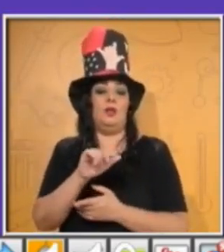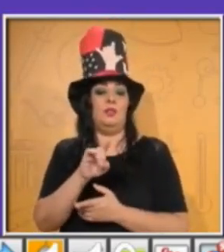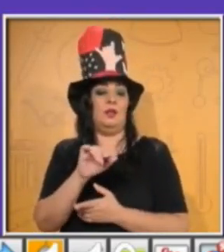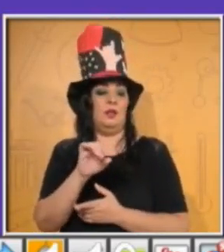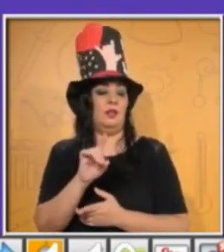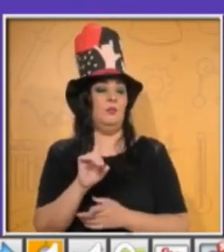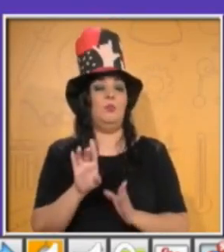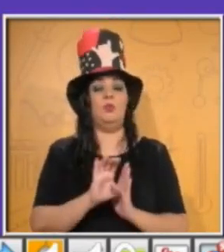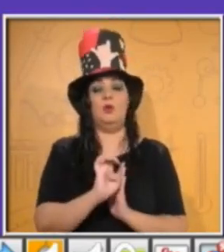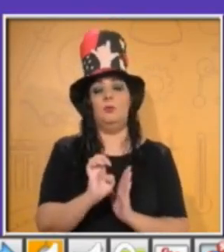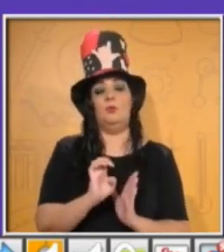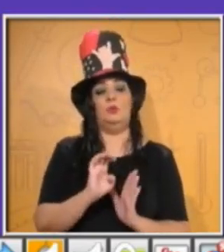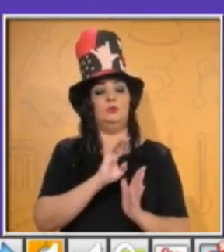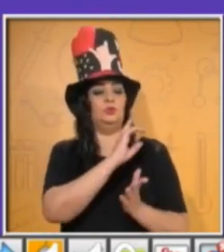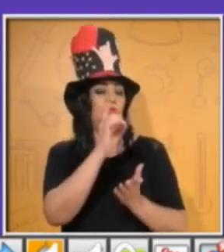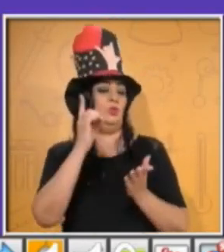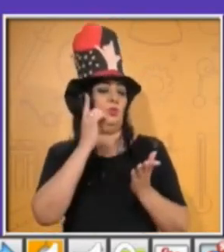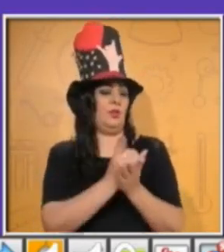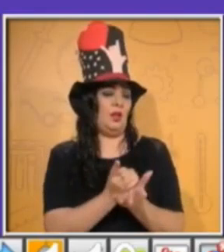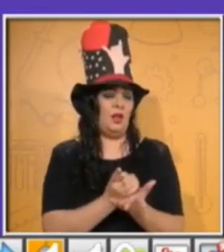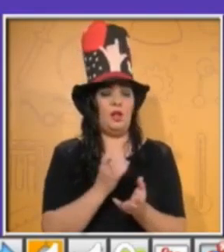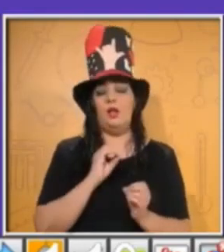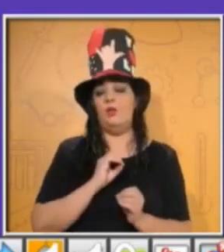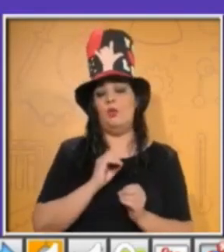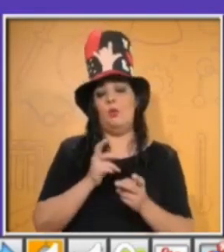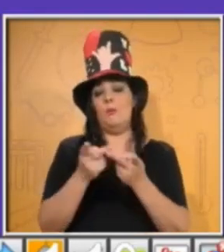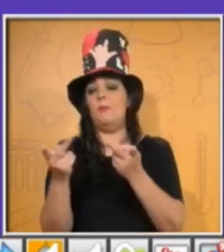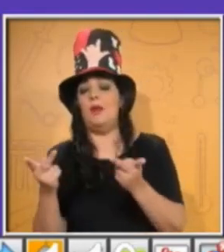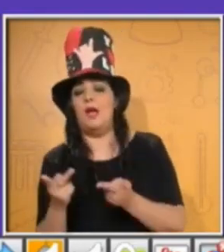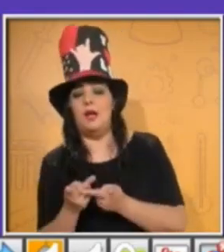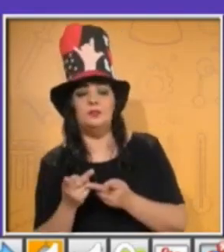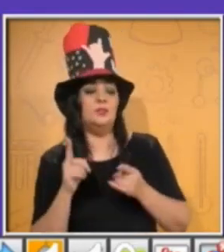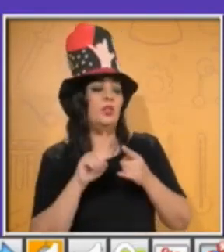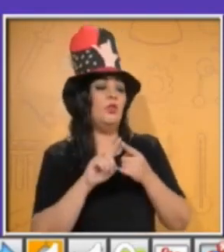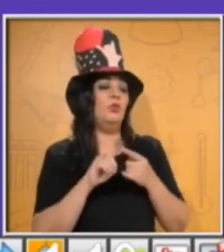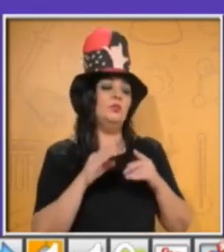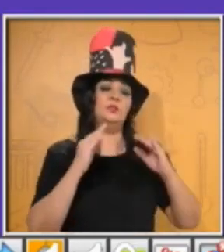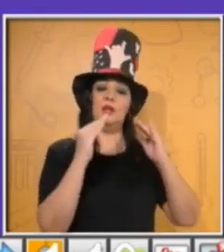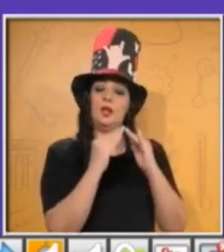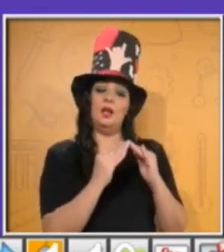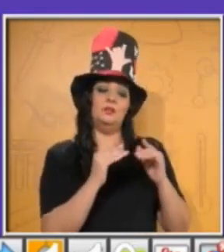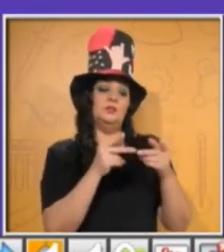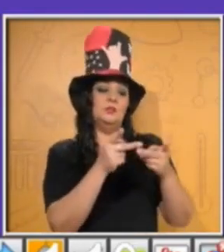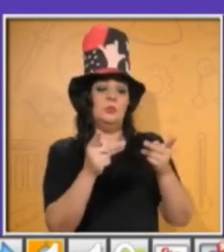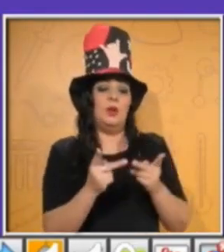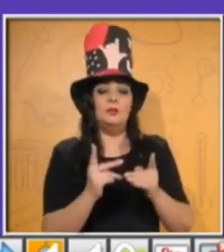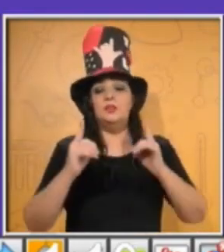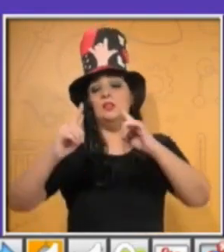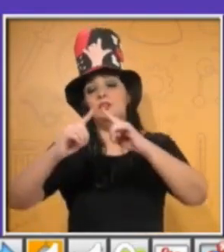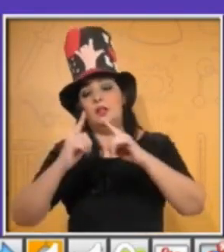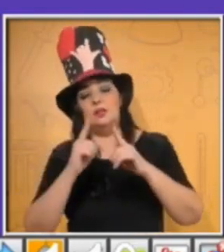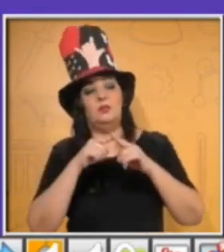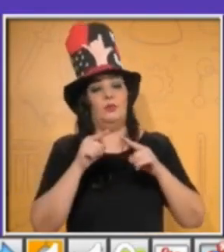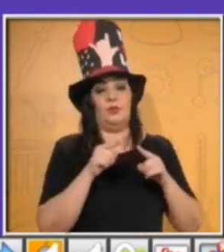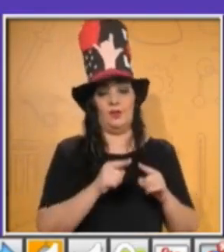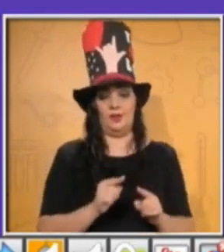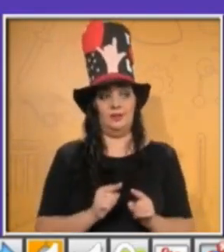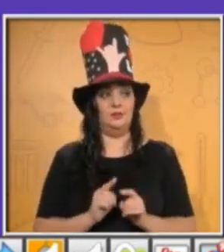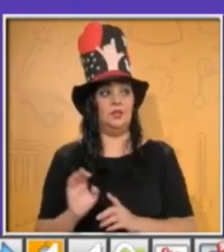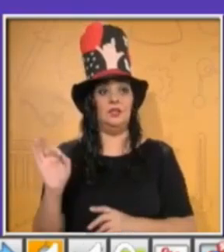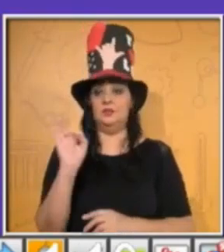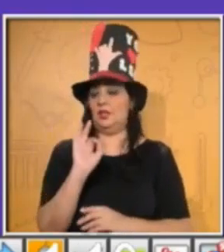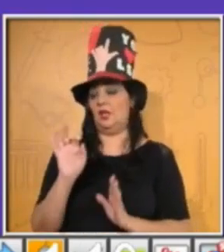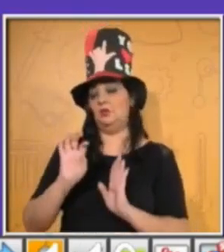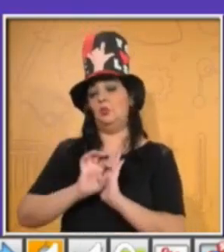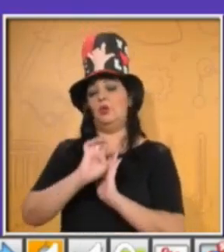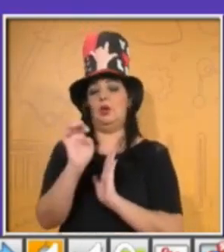Por ejemplo, los edificios, las calles, las plazas, entre otros elementos. Bueno, si estamos hablando de una casa,